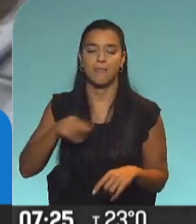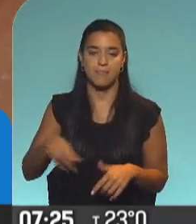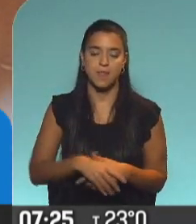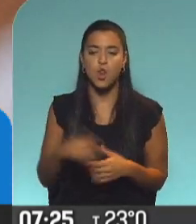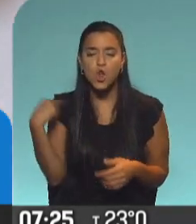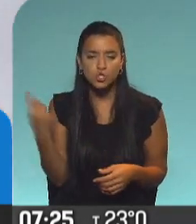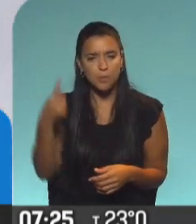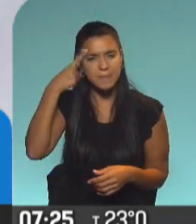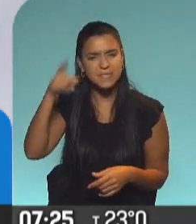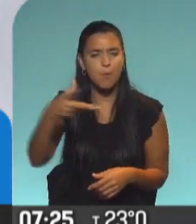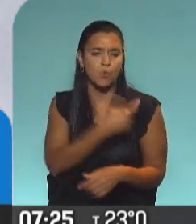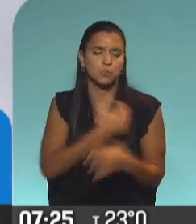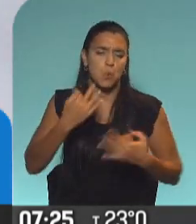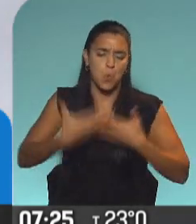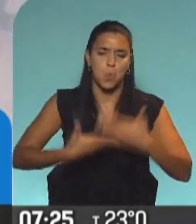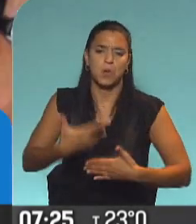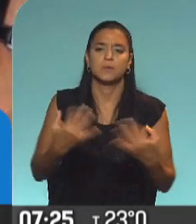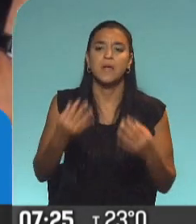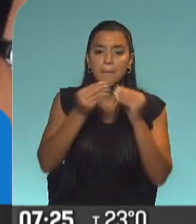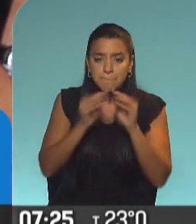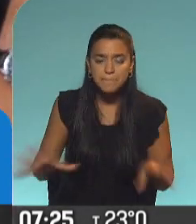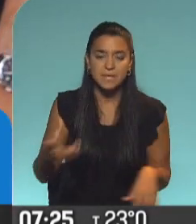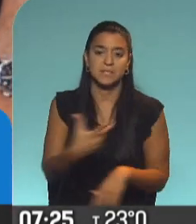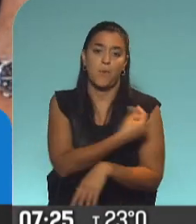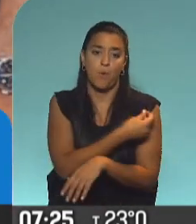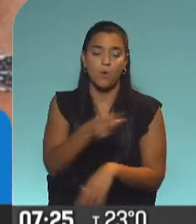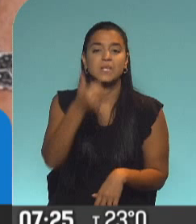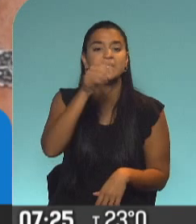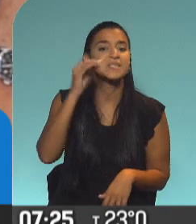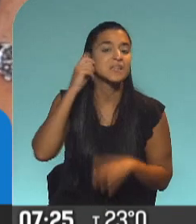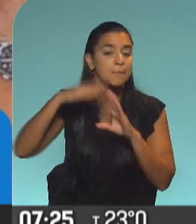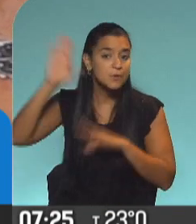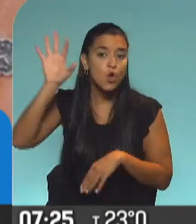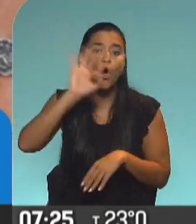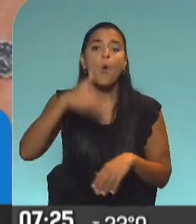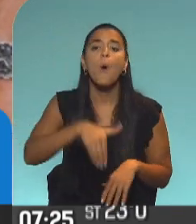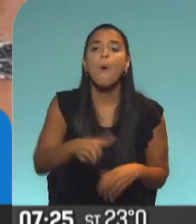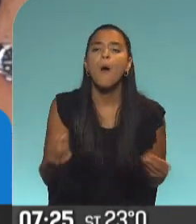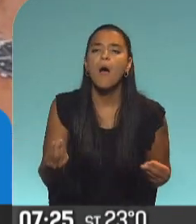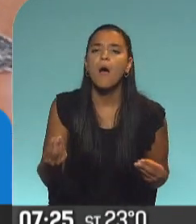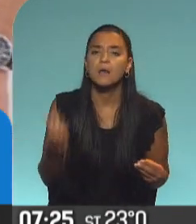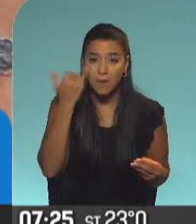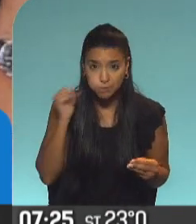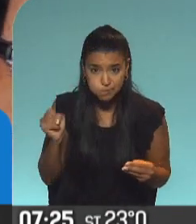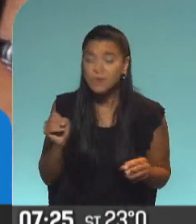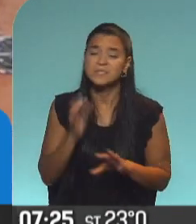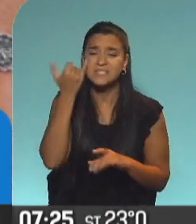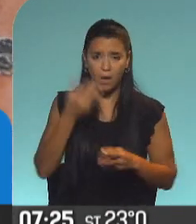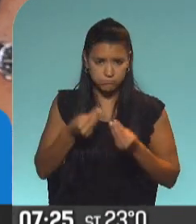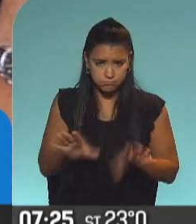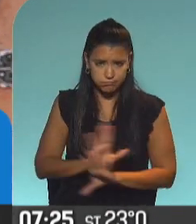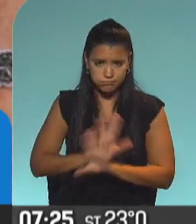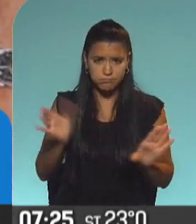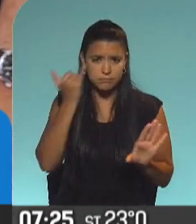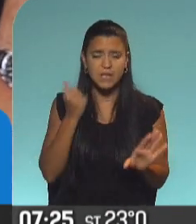buen camino de vacunación. ¿Ya se comenzaron a vacunar a los adultos mayores de 60 o es en los próximos días? No, ya comenzaron. Bueno, creo